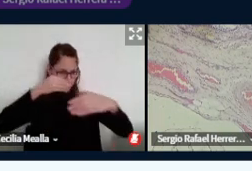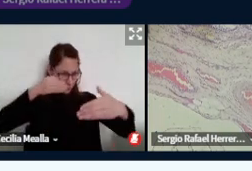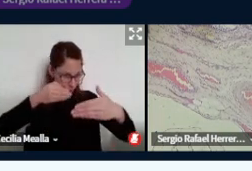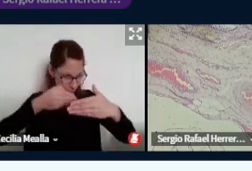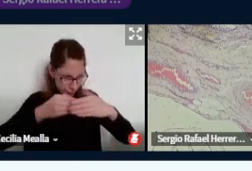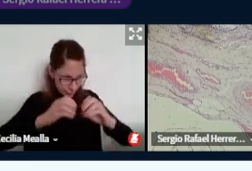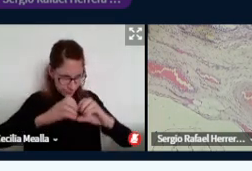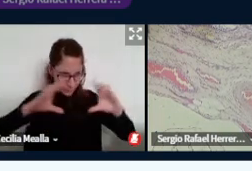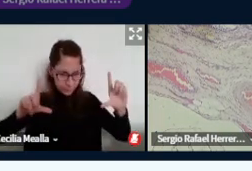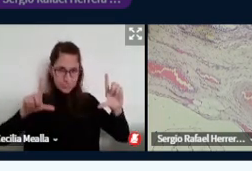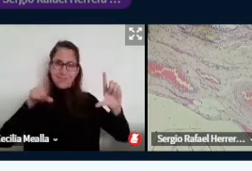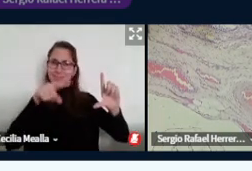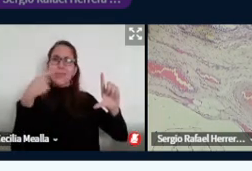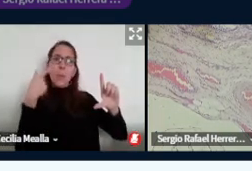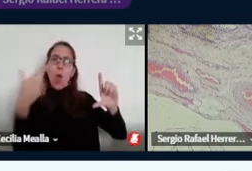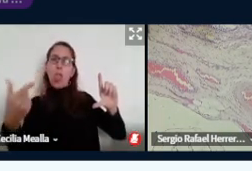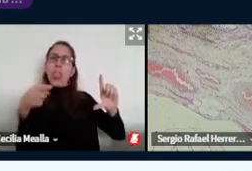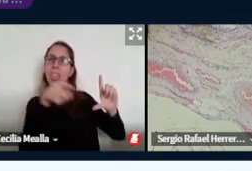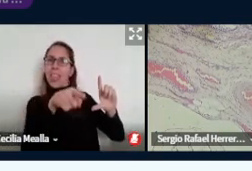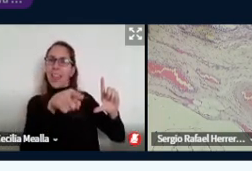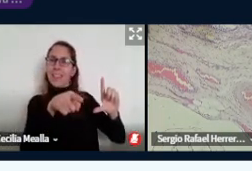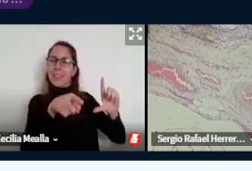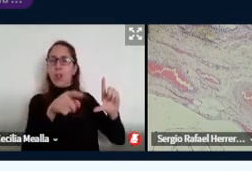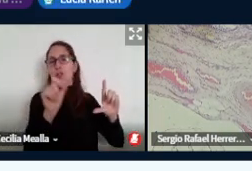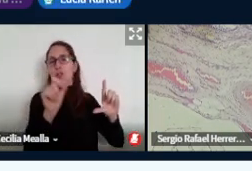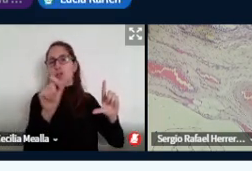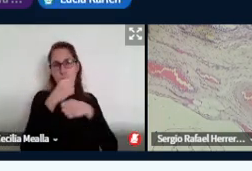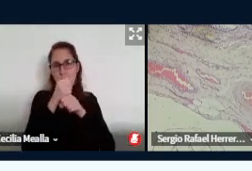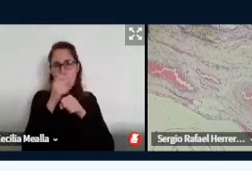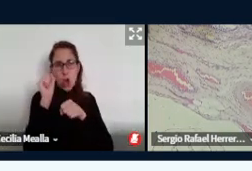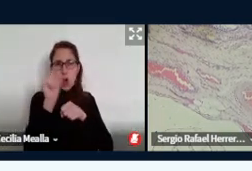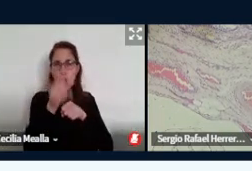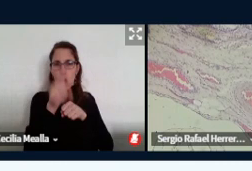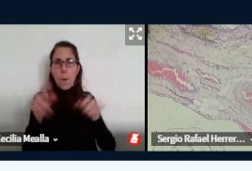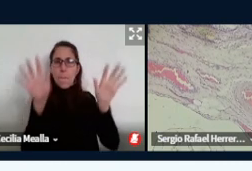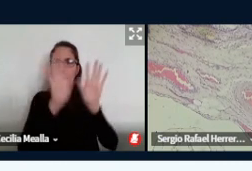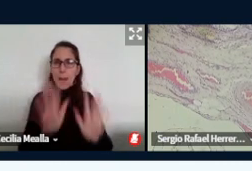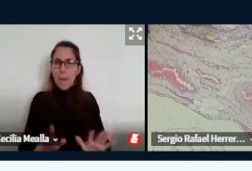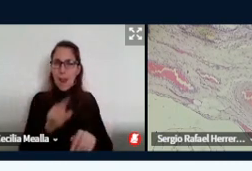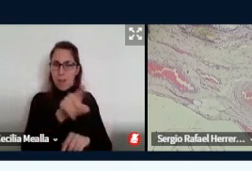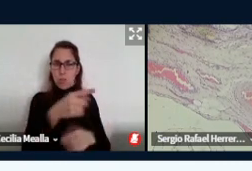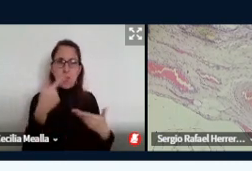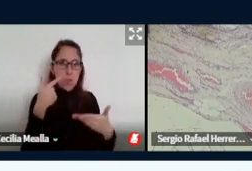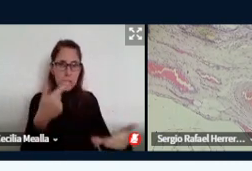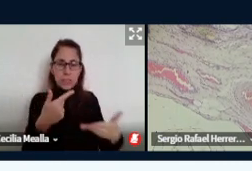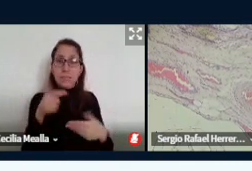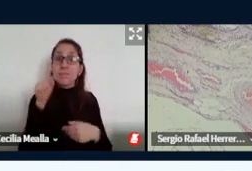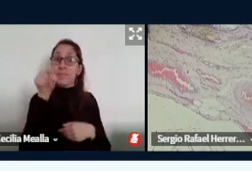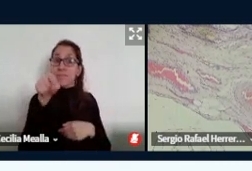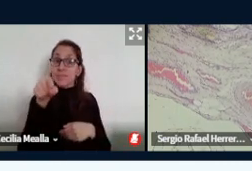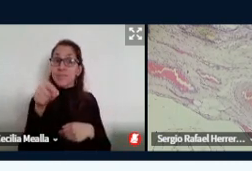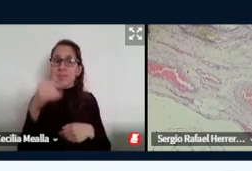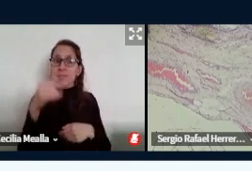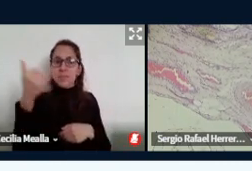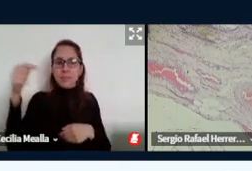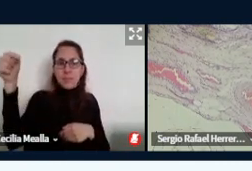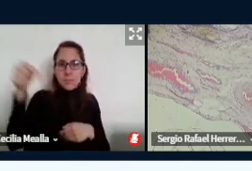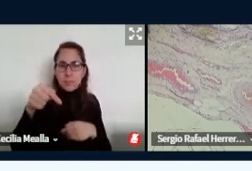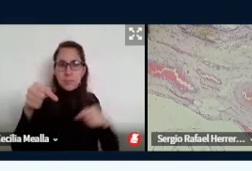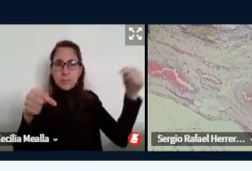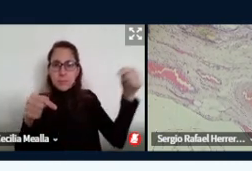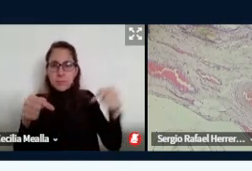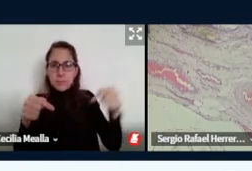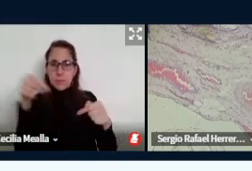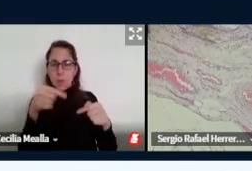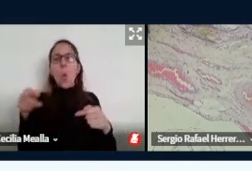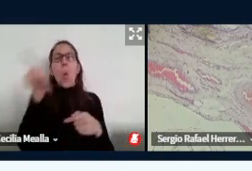Ahí puede ir mostrando con su microscopio un preparado. Ustedes ahí tienen unas flechitas que